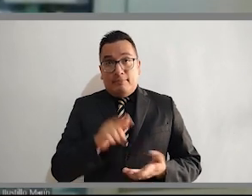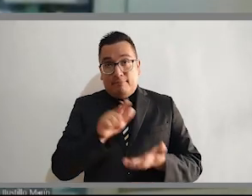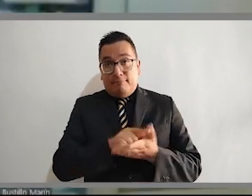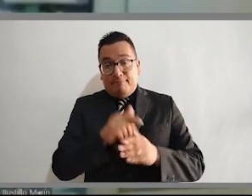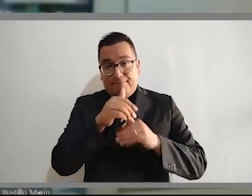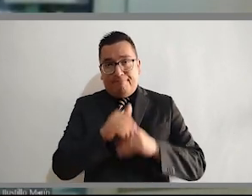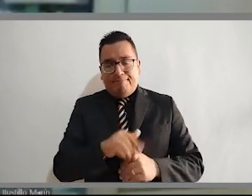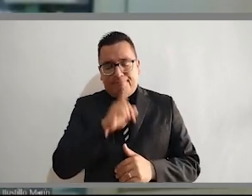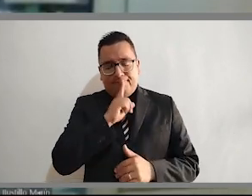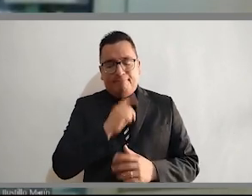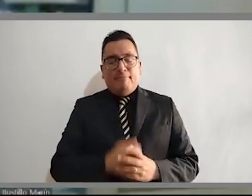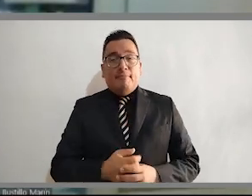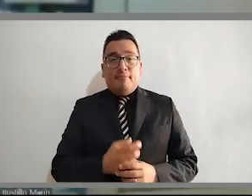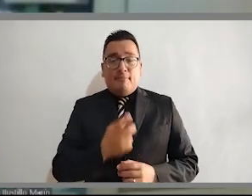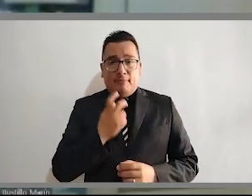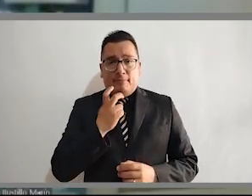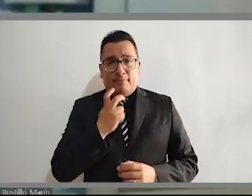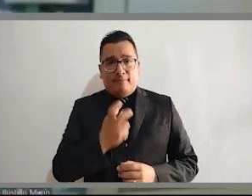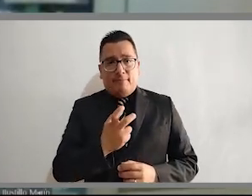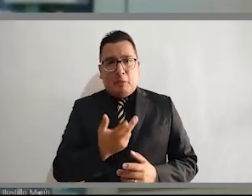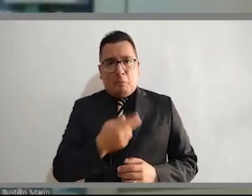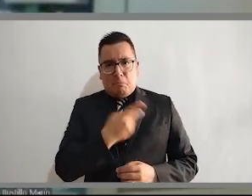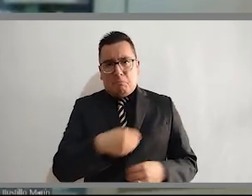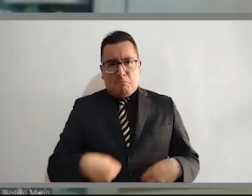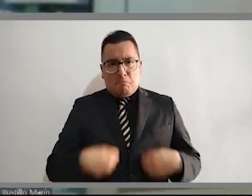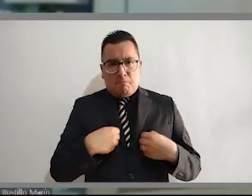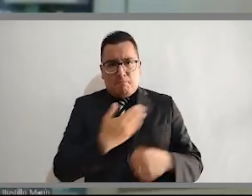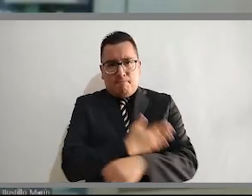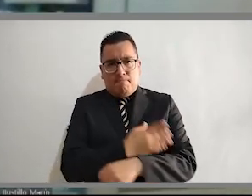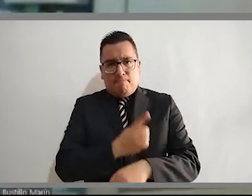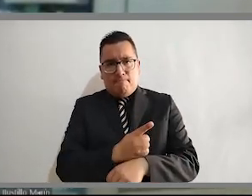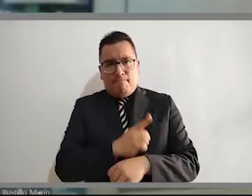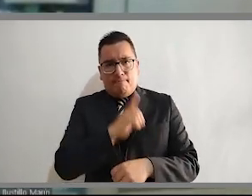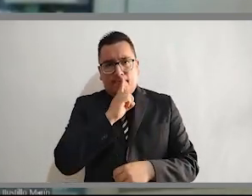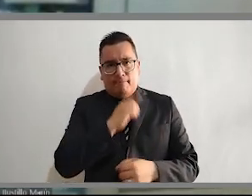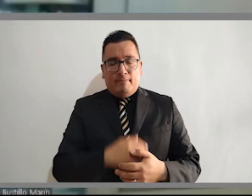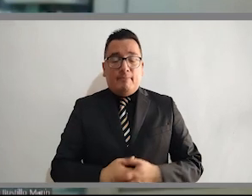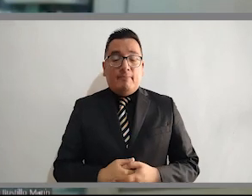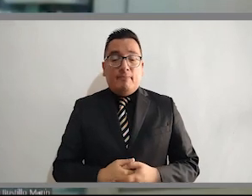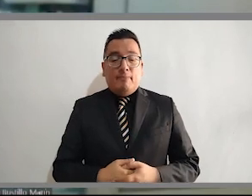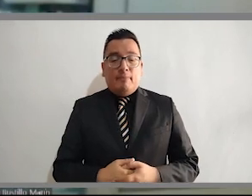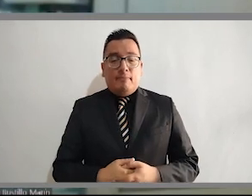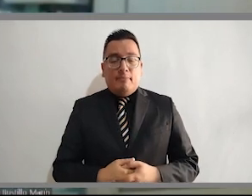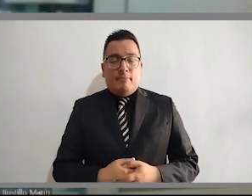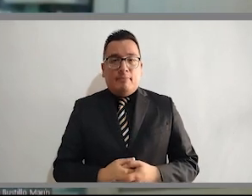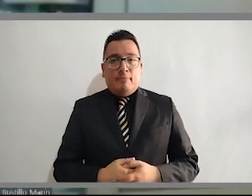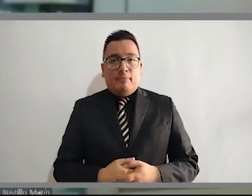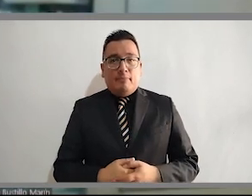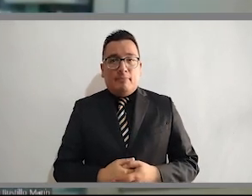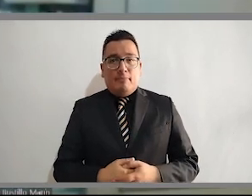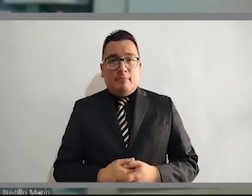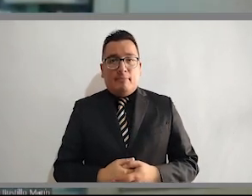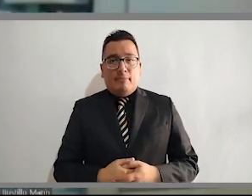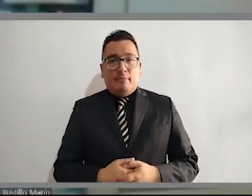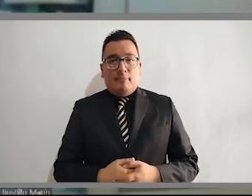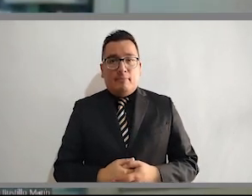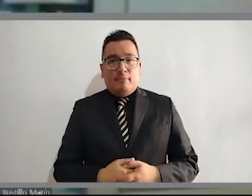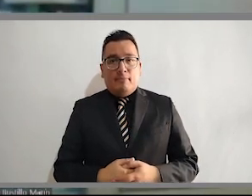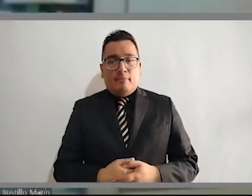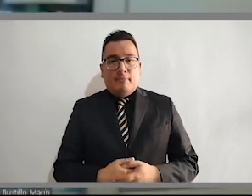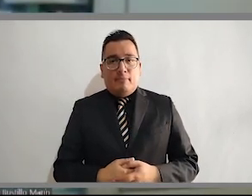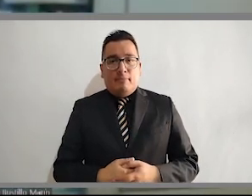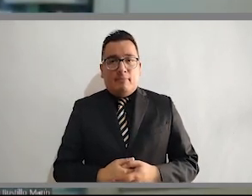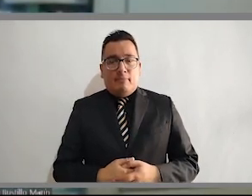una funcionaria pública, por lo tanto no tiene un modo honesto de vivir. Se hace ahí un estudio